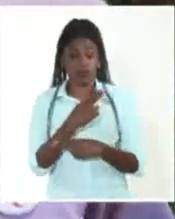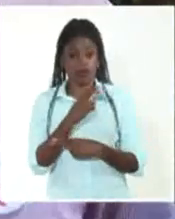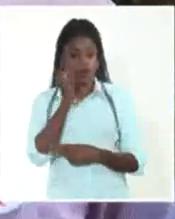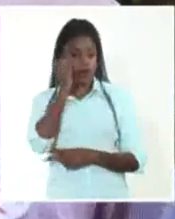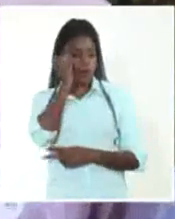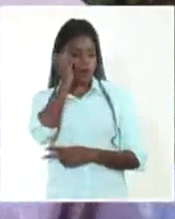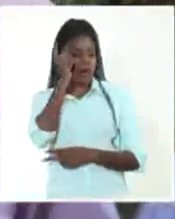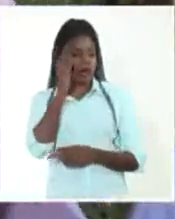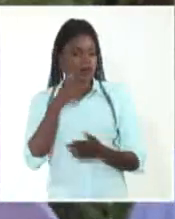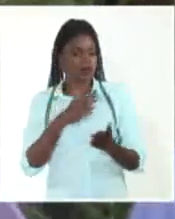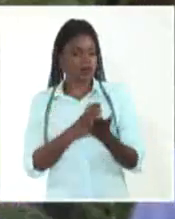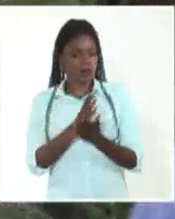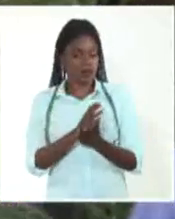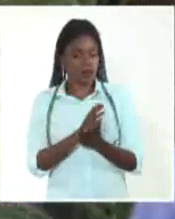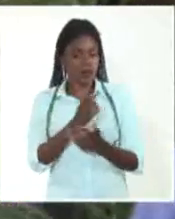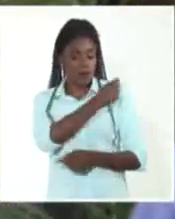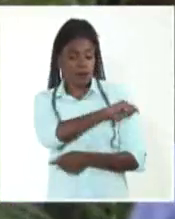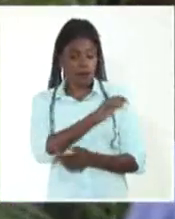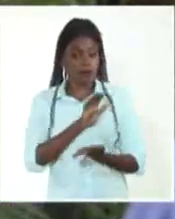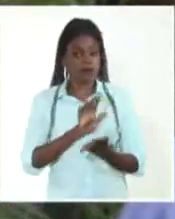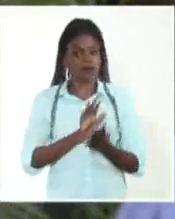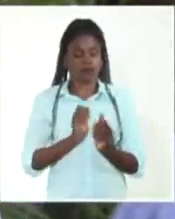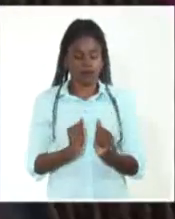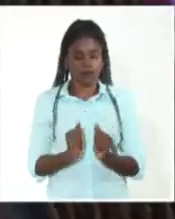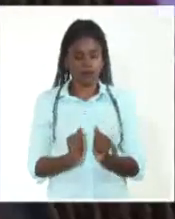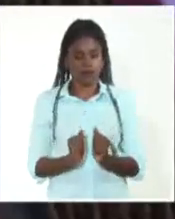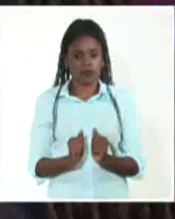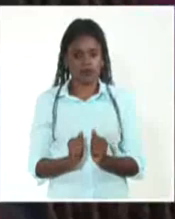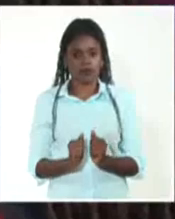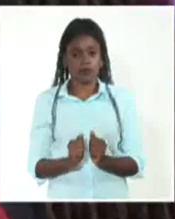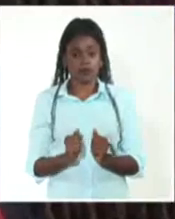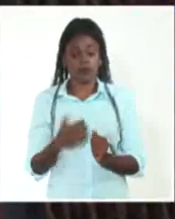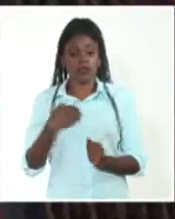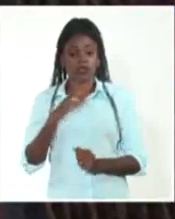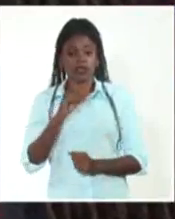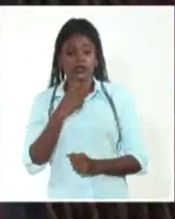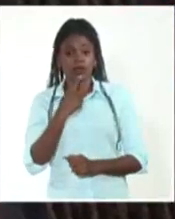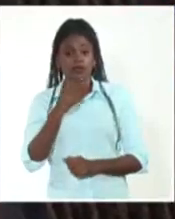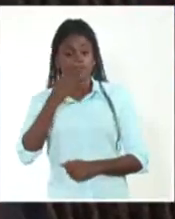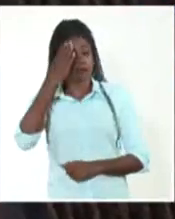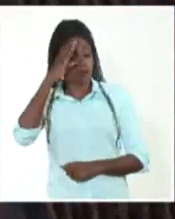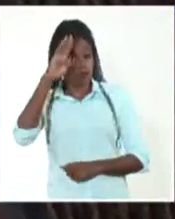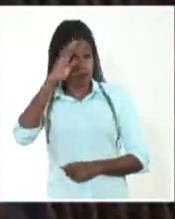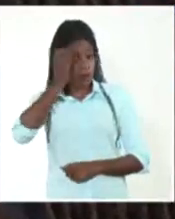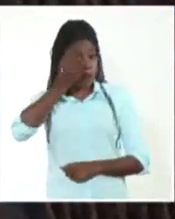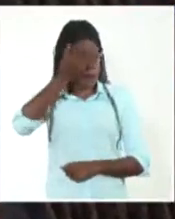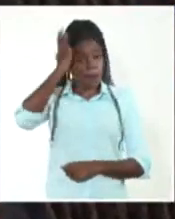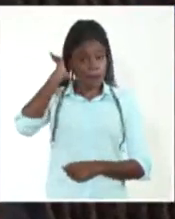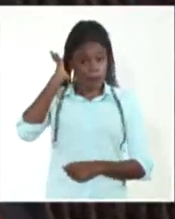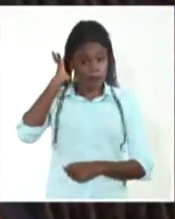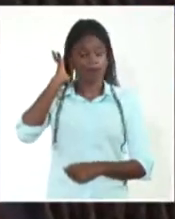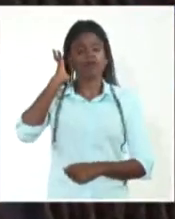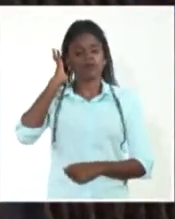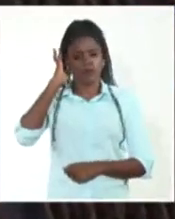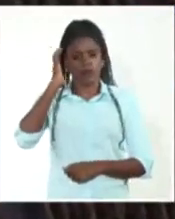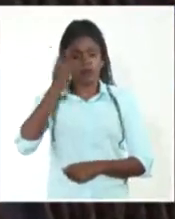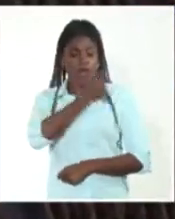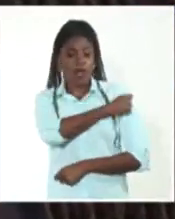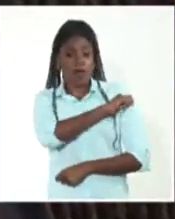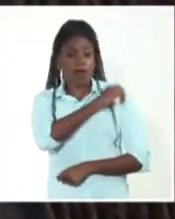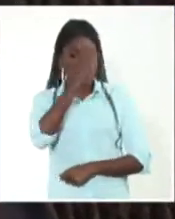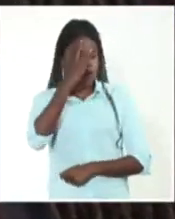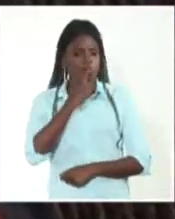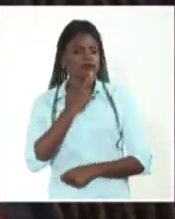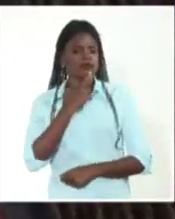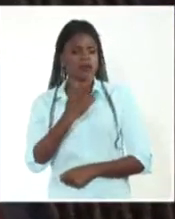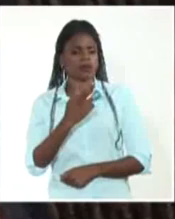resistencia de su pueblo, habló el jefe de Estado a los presentes. Ratificó que a la lógica imperialista que se le impone, el pueblo cubano responde con